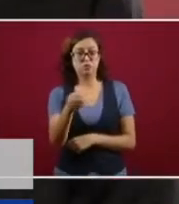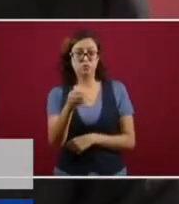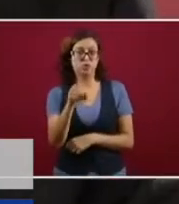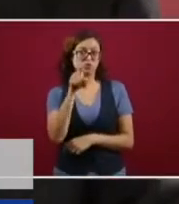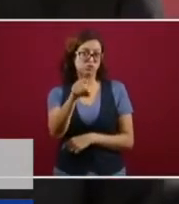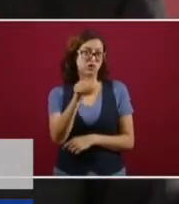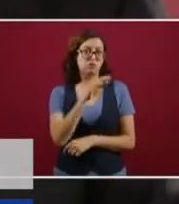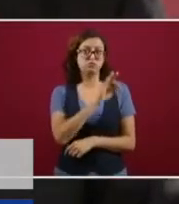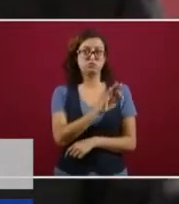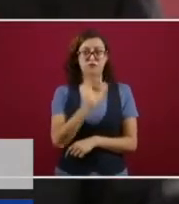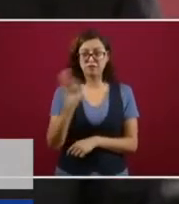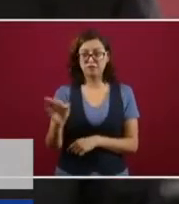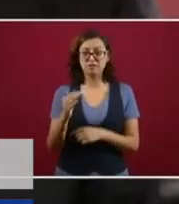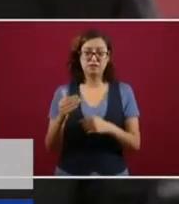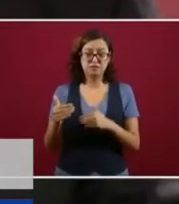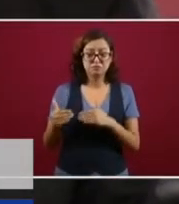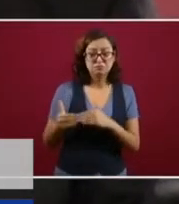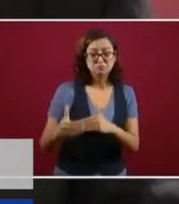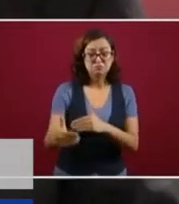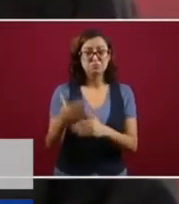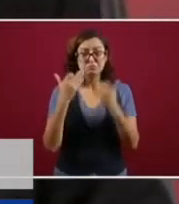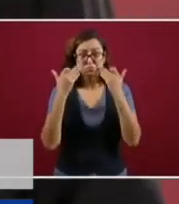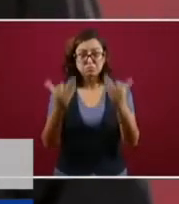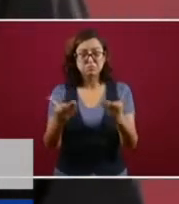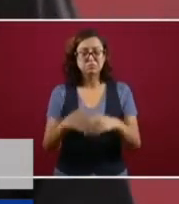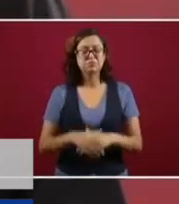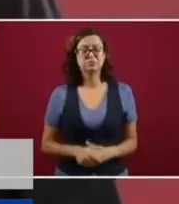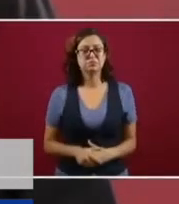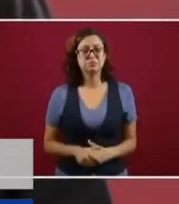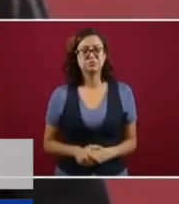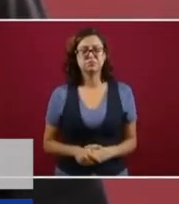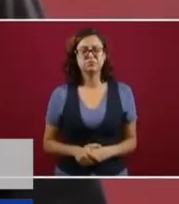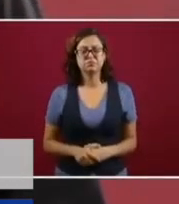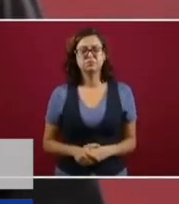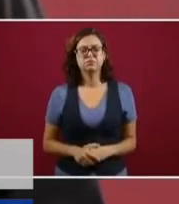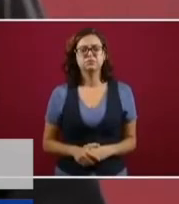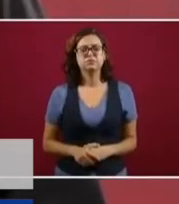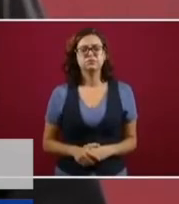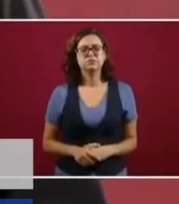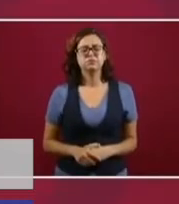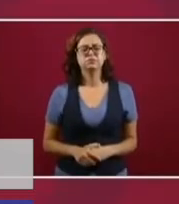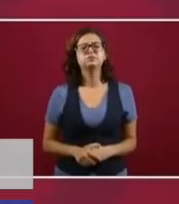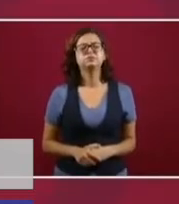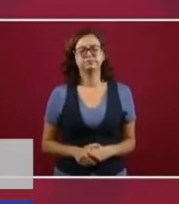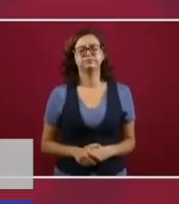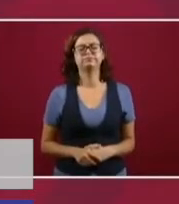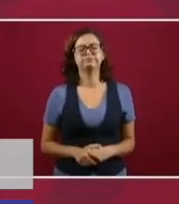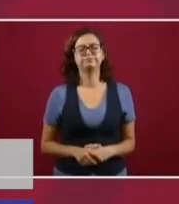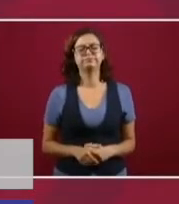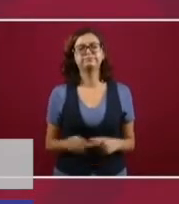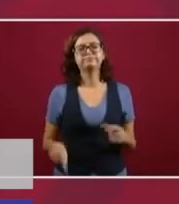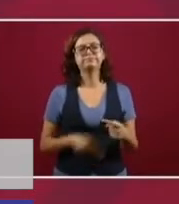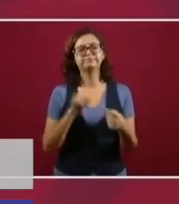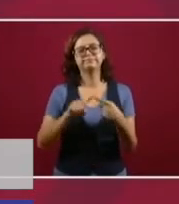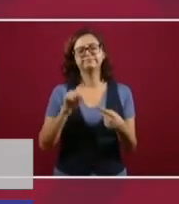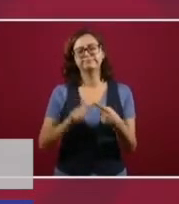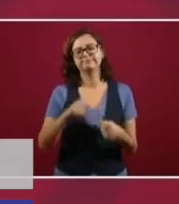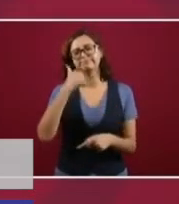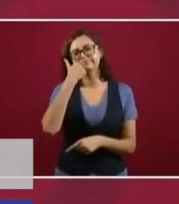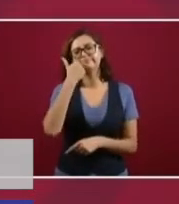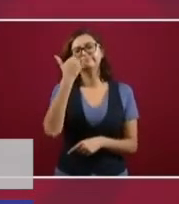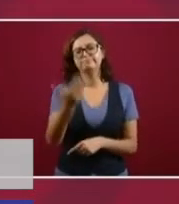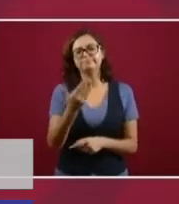El presidente comparte que el general García Barragán, secretario de la Defensa, le confesó al general Cárdenas que se había utilizado al Estado